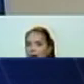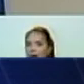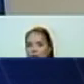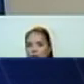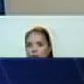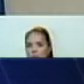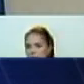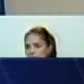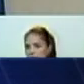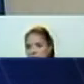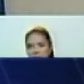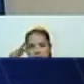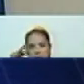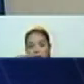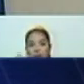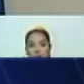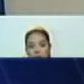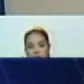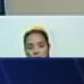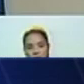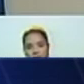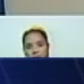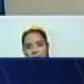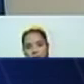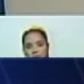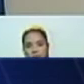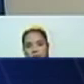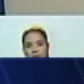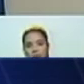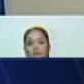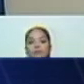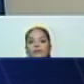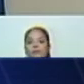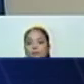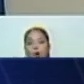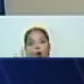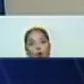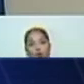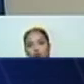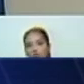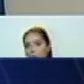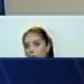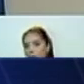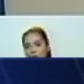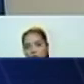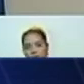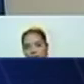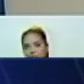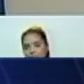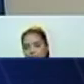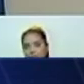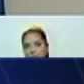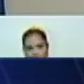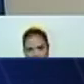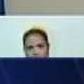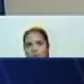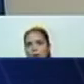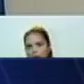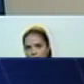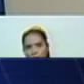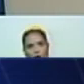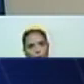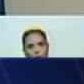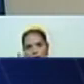delitos denunciados acá? En primer lugar, corrupción propia, que está previsto en la Ley contra